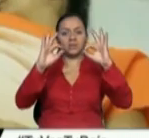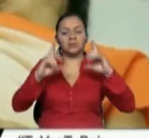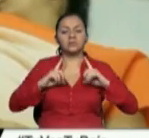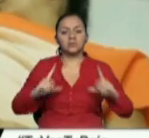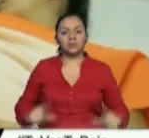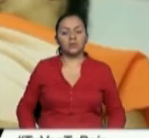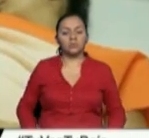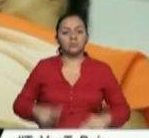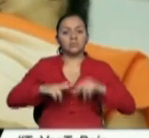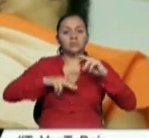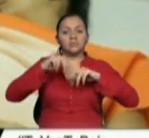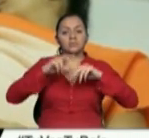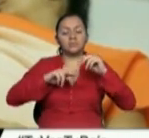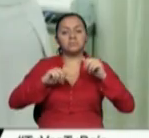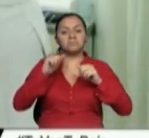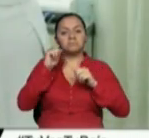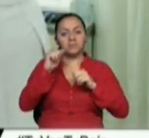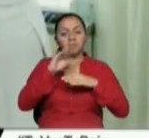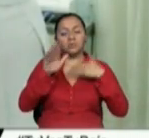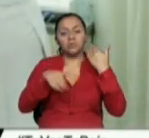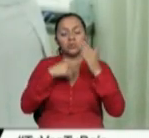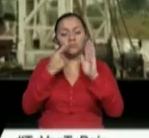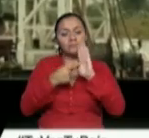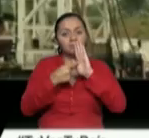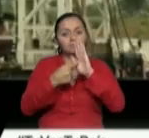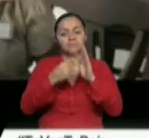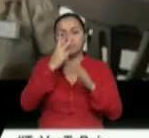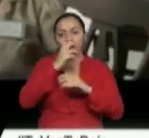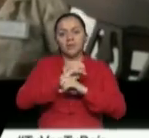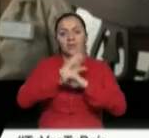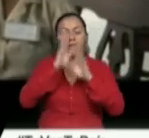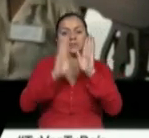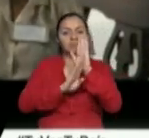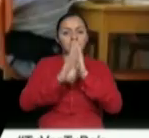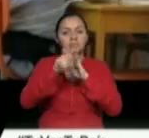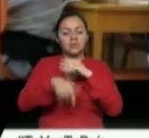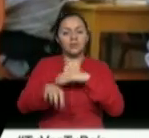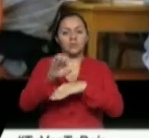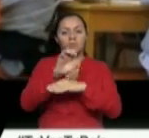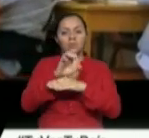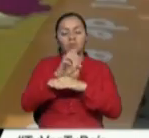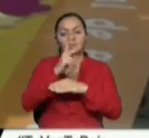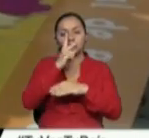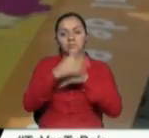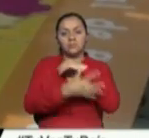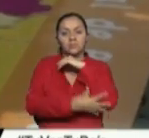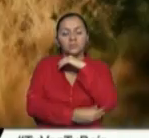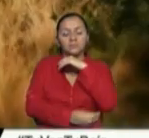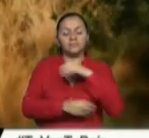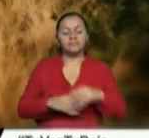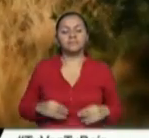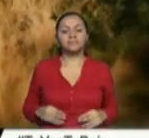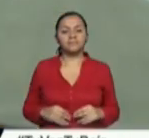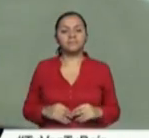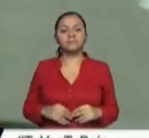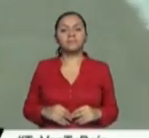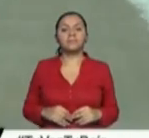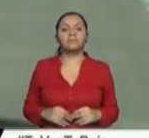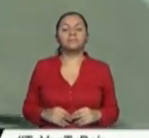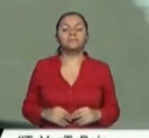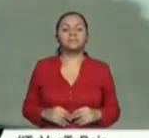infraestructura de primera son un reflejo latente del desarrollo de Ecuador ante la pobreza Carolina Díaz